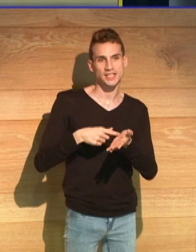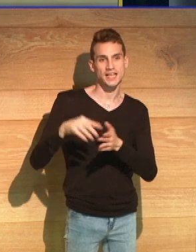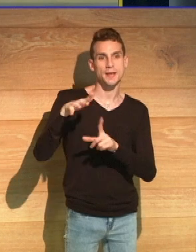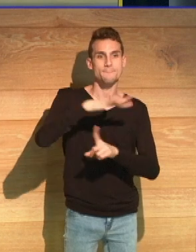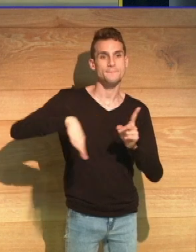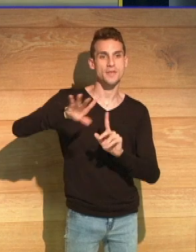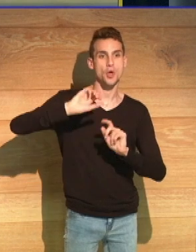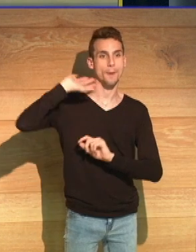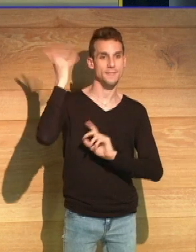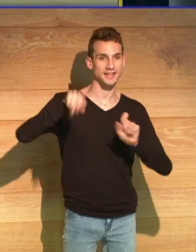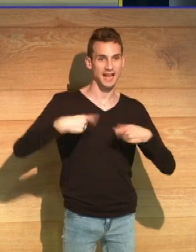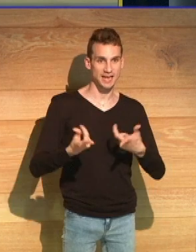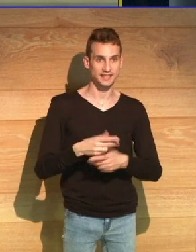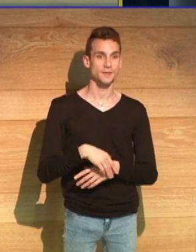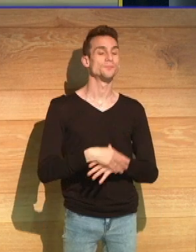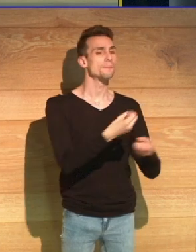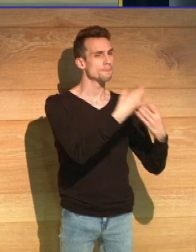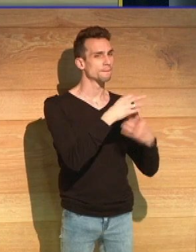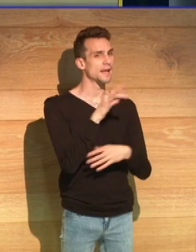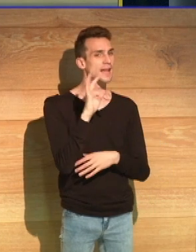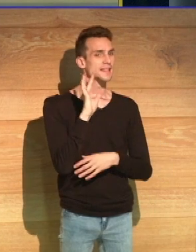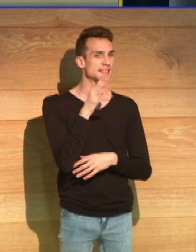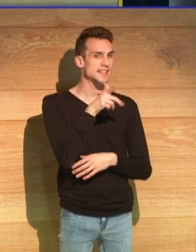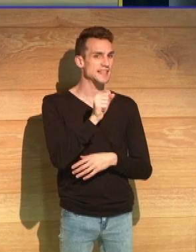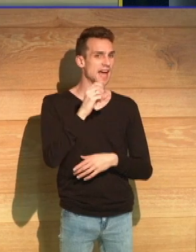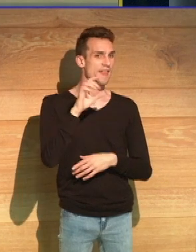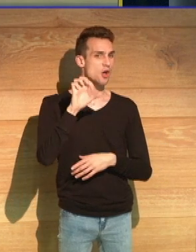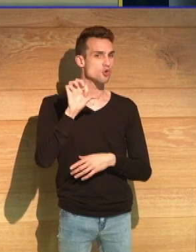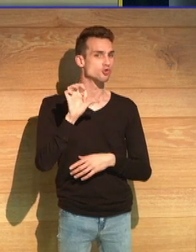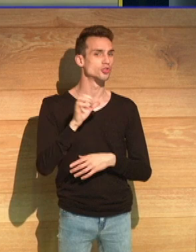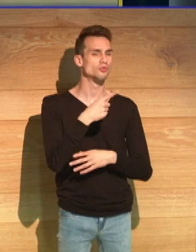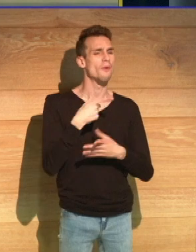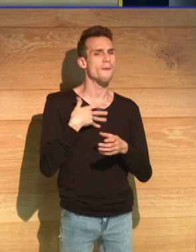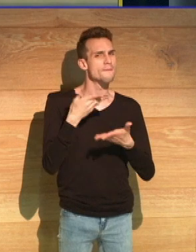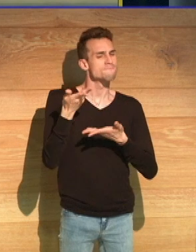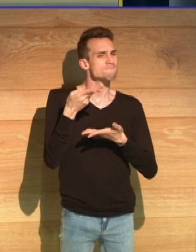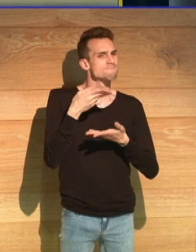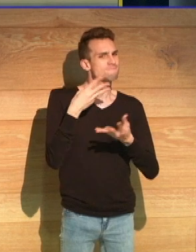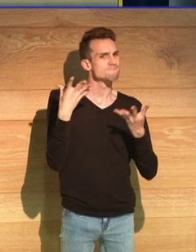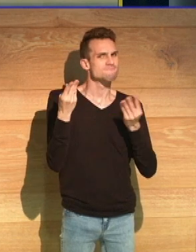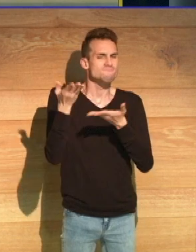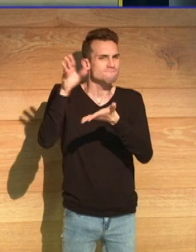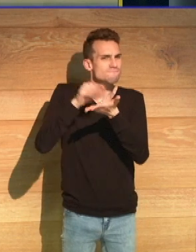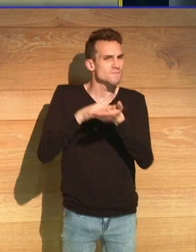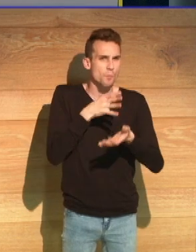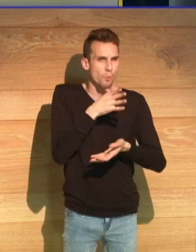Cuéntanos, Tadeusz, ¿de qué manera te has inspirado en Fuller, en tu espectáculo?